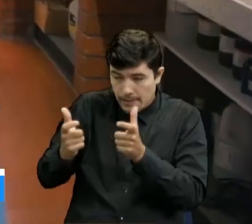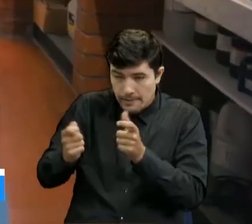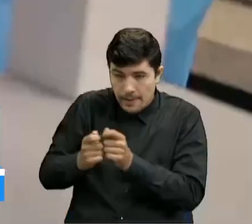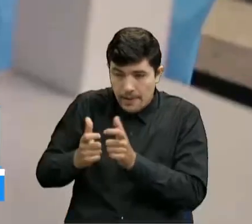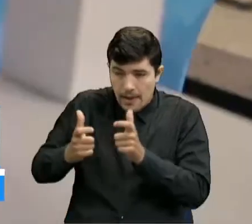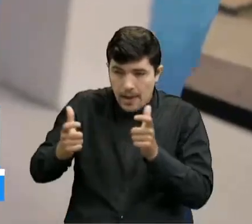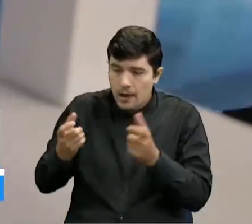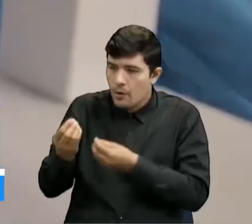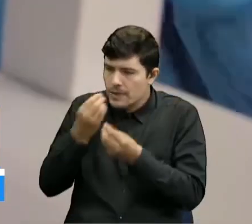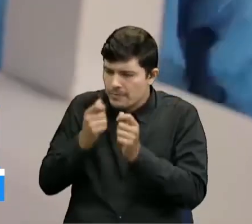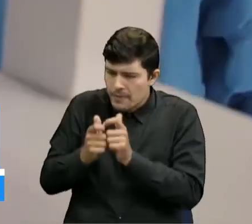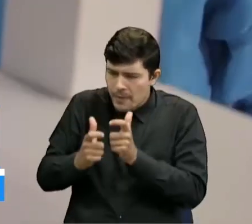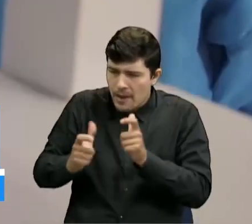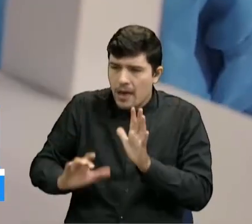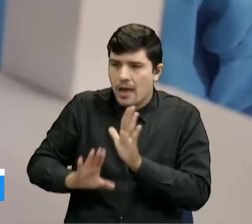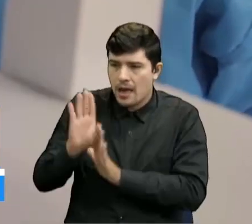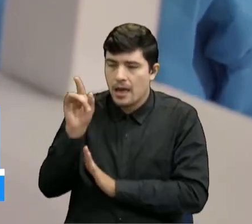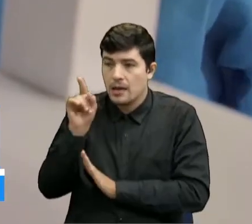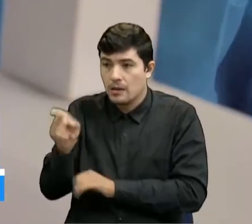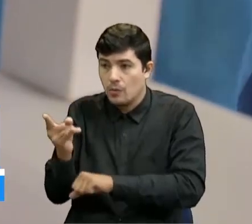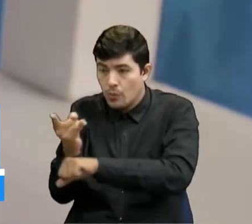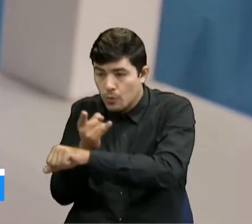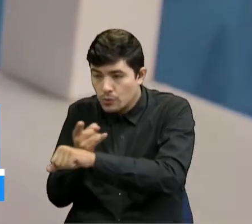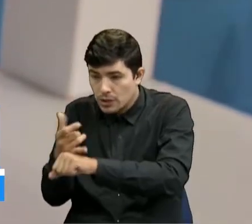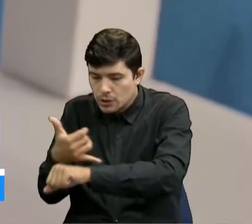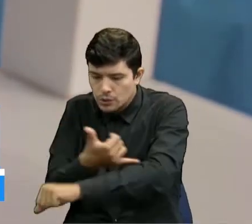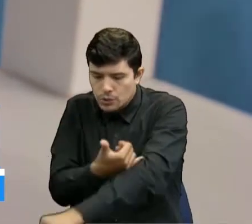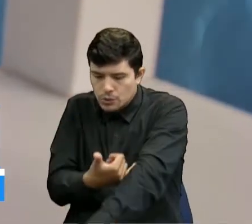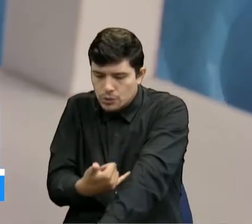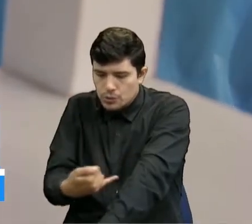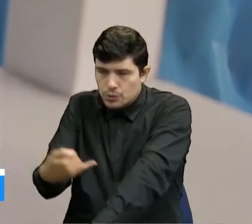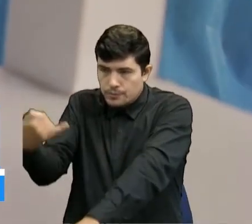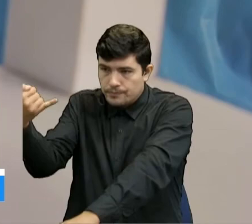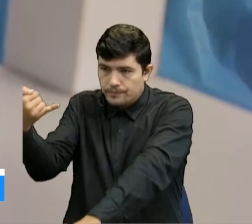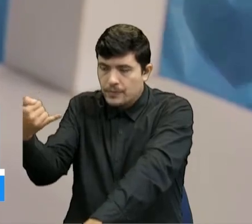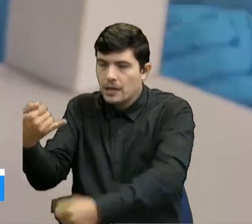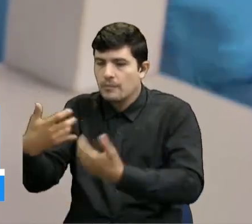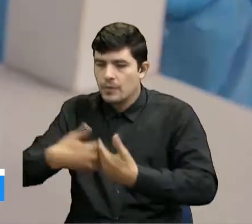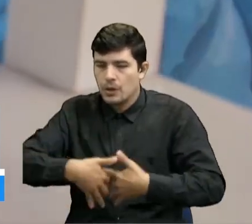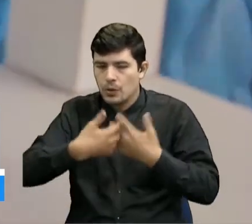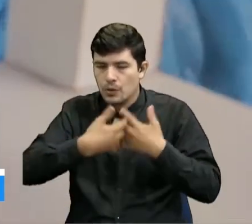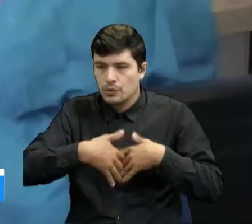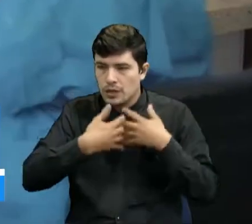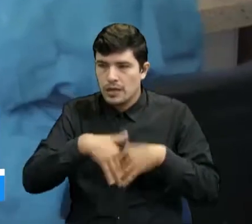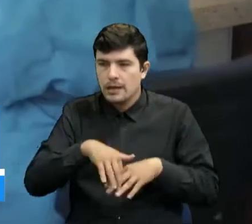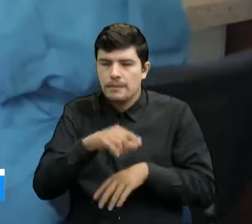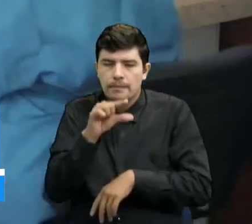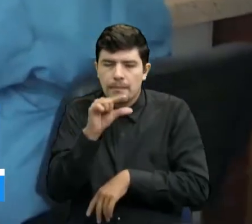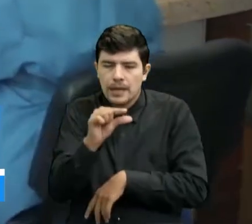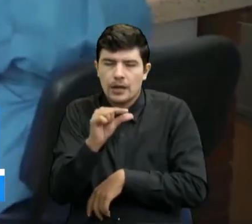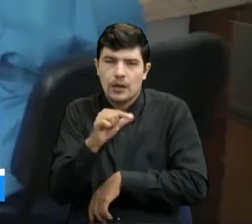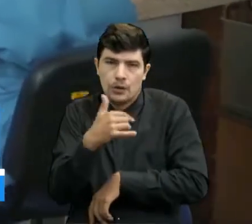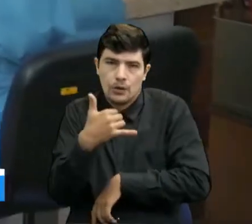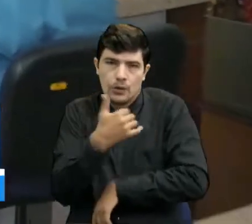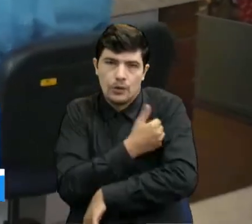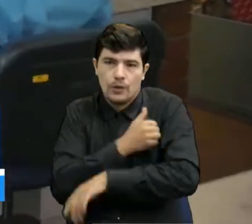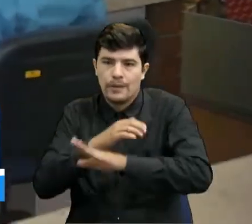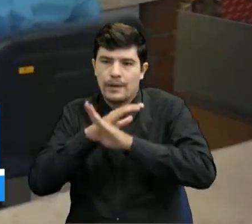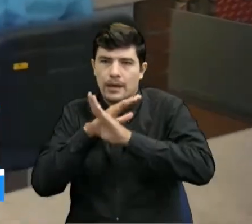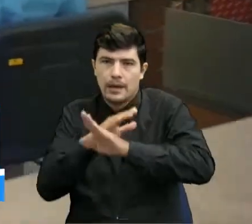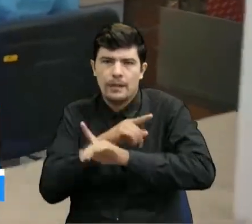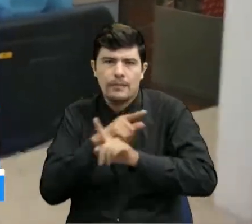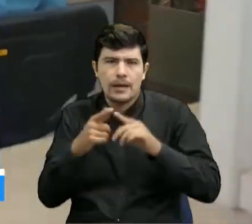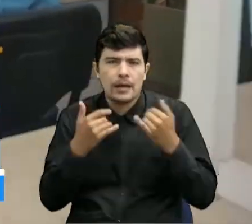posible para poder utilizar estos anticuerpos y producir bastantes dosis de microvacuna. ¿Qué esperamos hacer